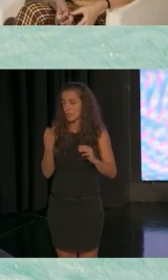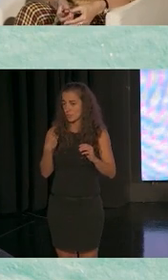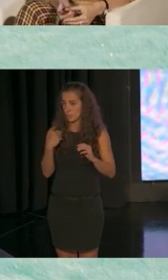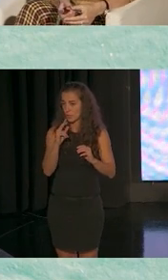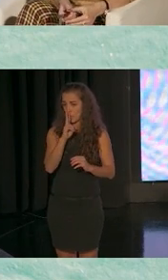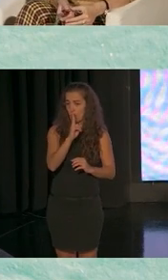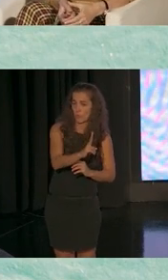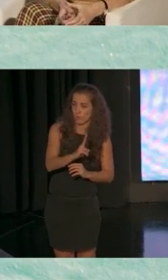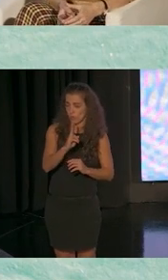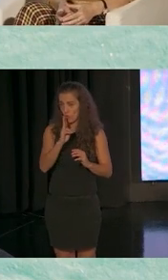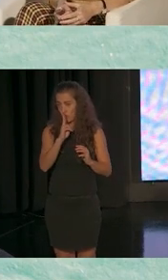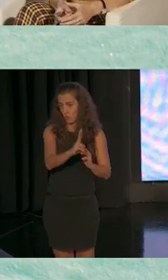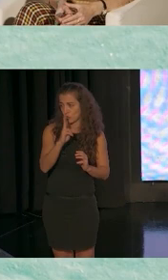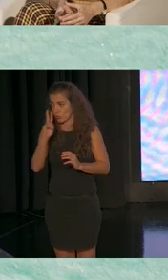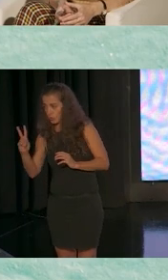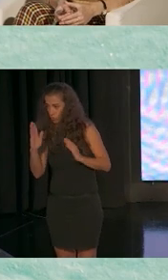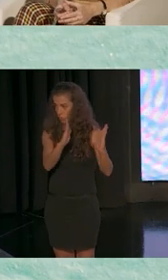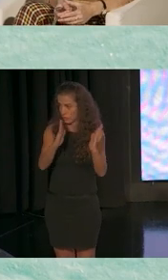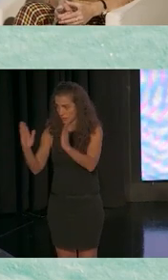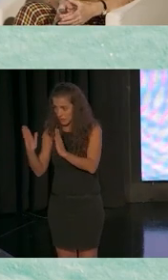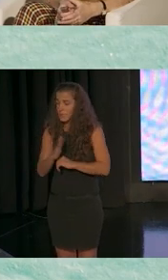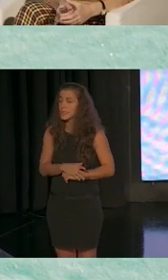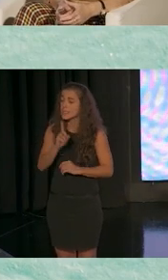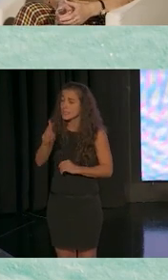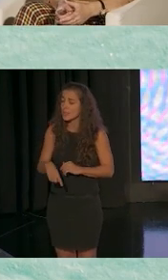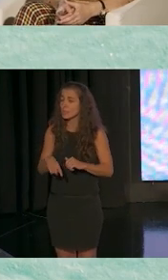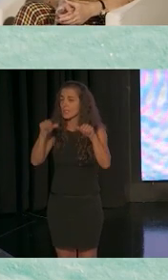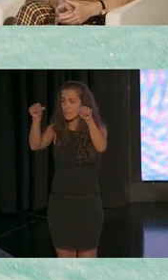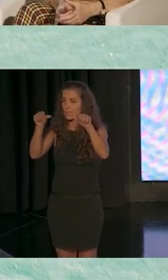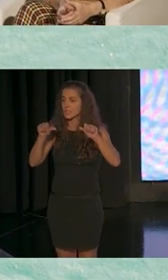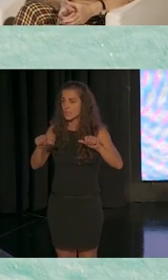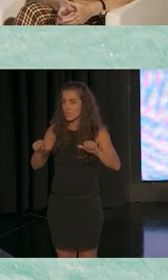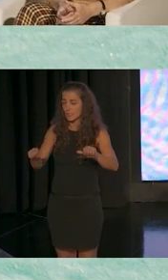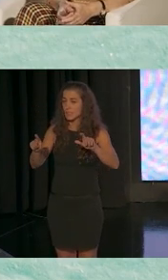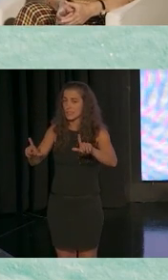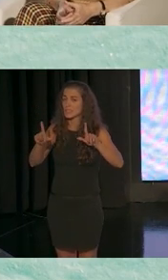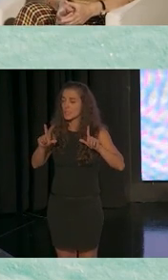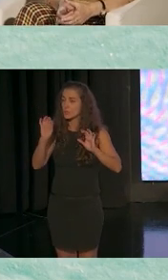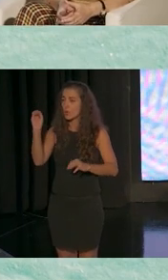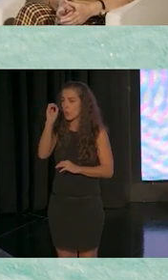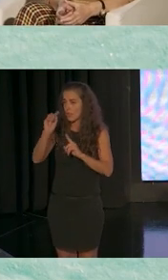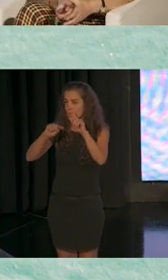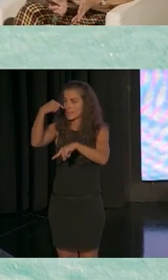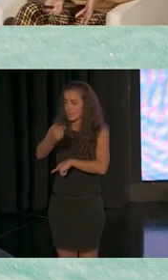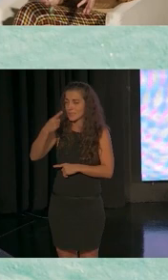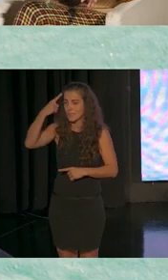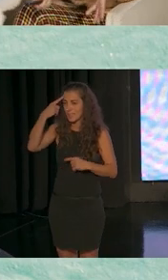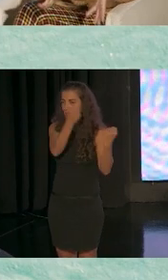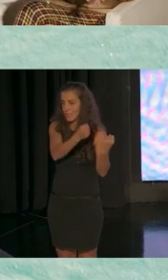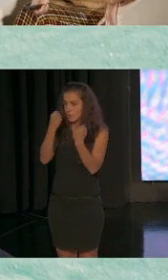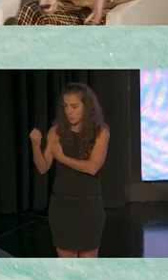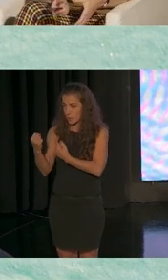organizado un título de posgrado un experto in Company eh Solo